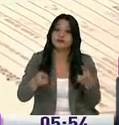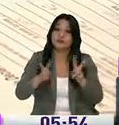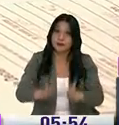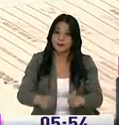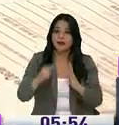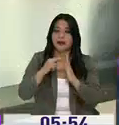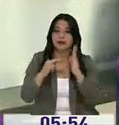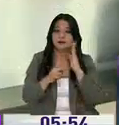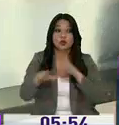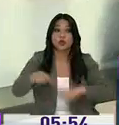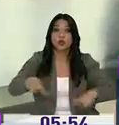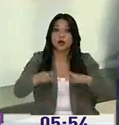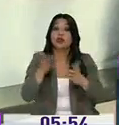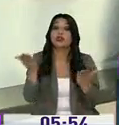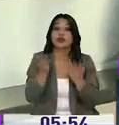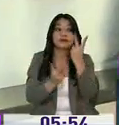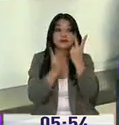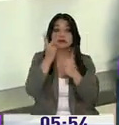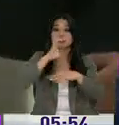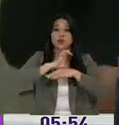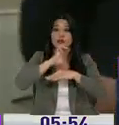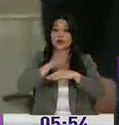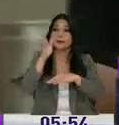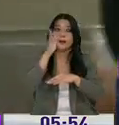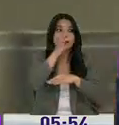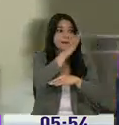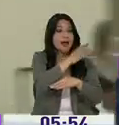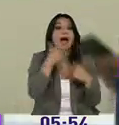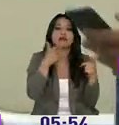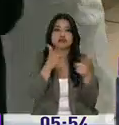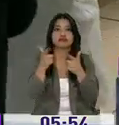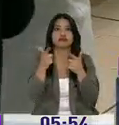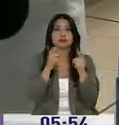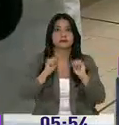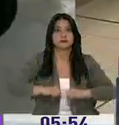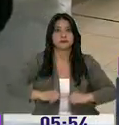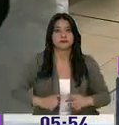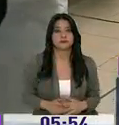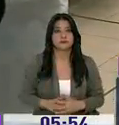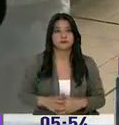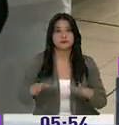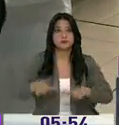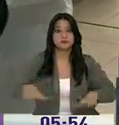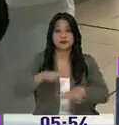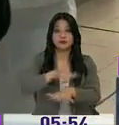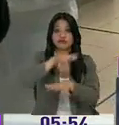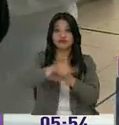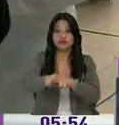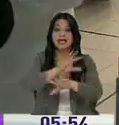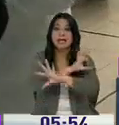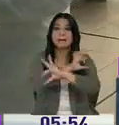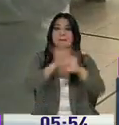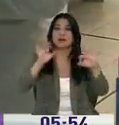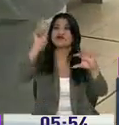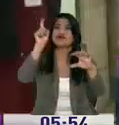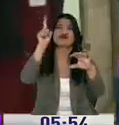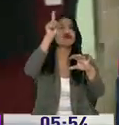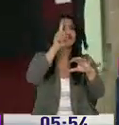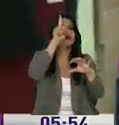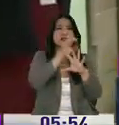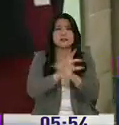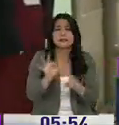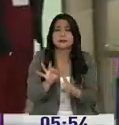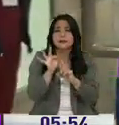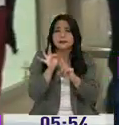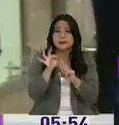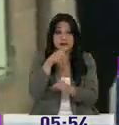los lugares que visitará en Ecuador para así dar un seguimiento. Los espacios del aeropuerto son limpiados con un virucida específico y a los